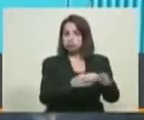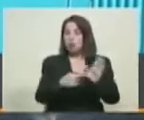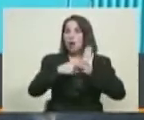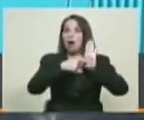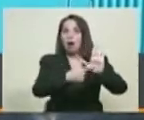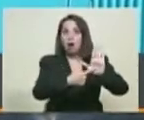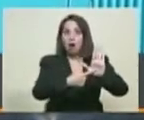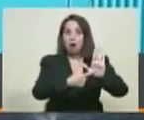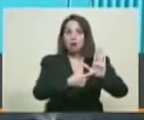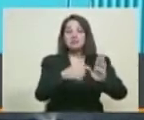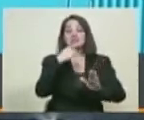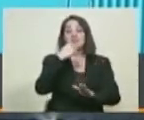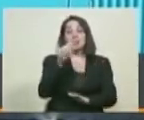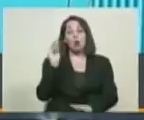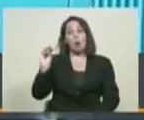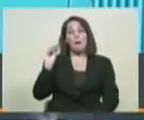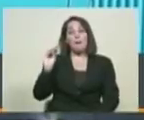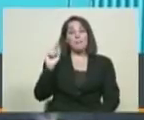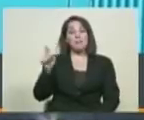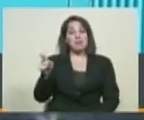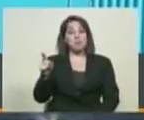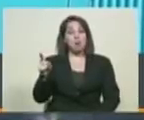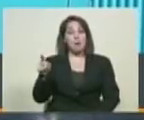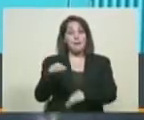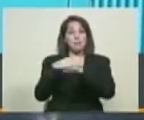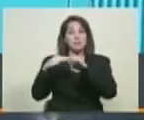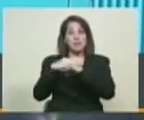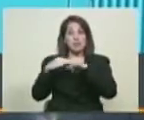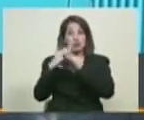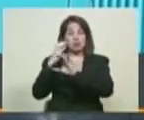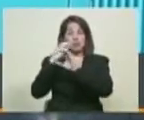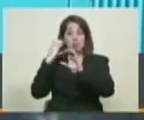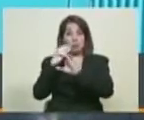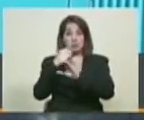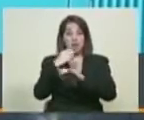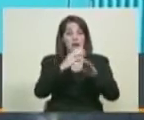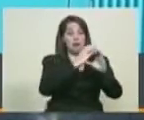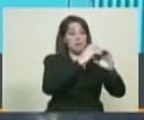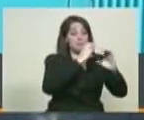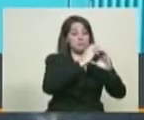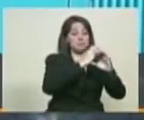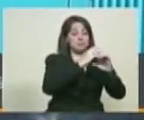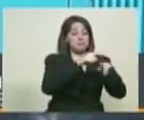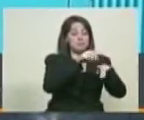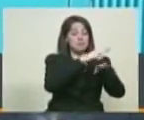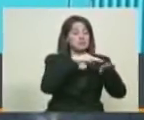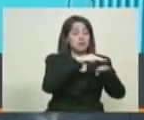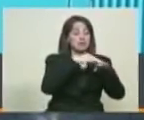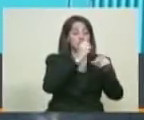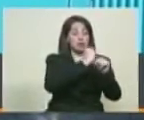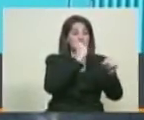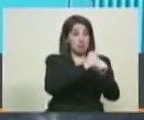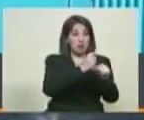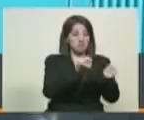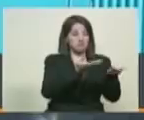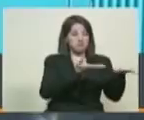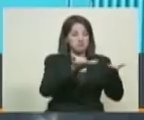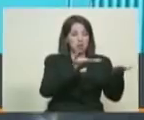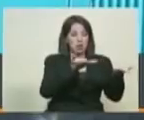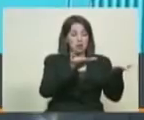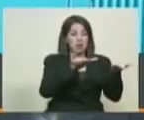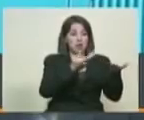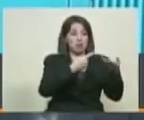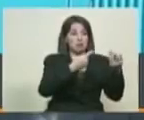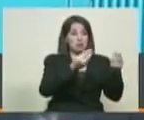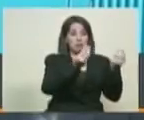Te digo lo mismo que le dije al ministro del Trabajo. El ministro del Trabajo normalmente en un país sirve para garantizar que se discutan las